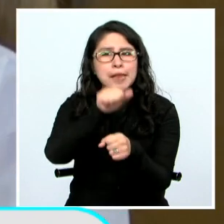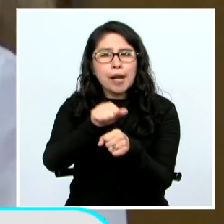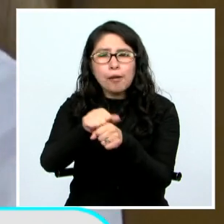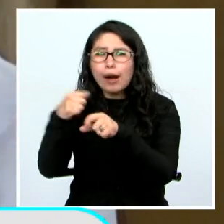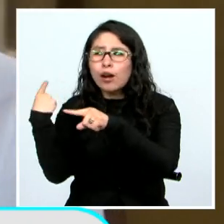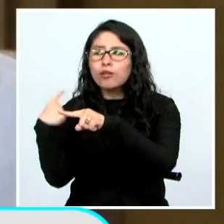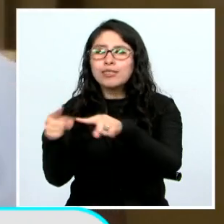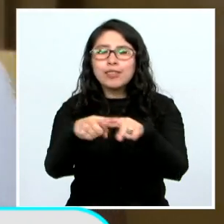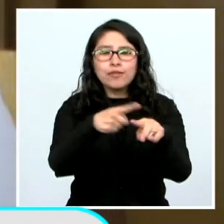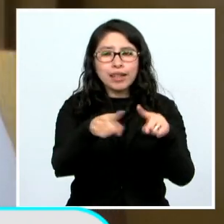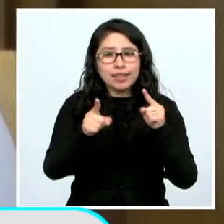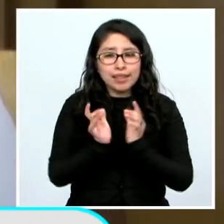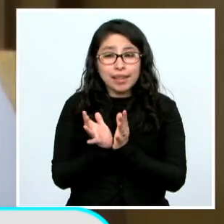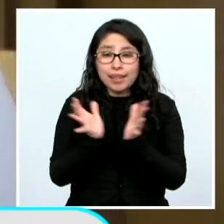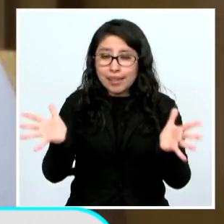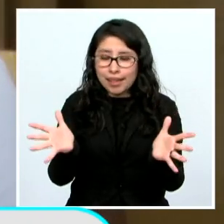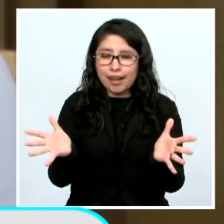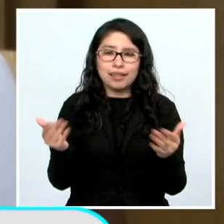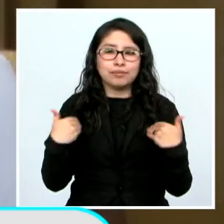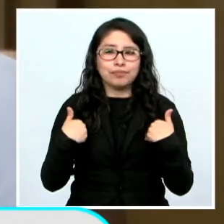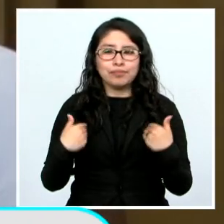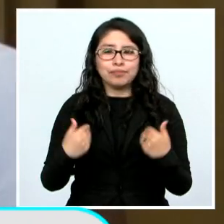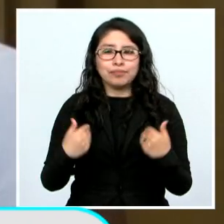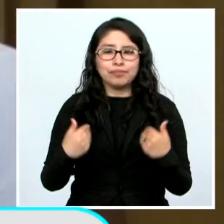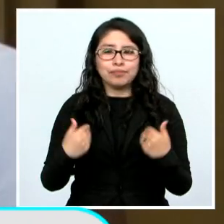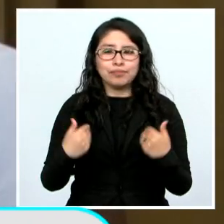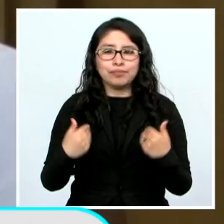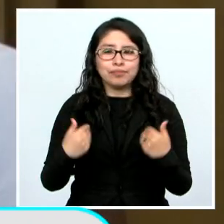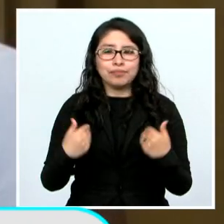directos e indirectos.